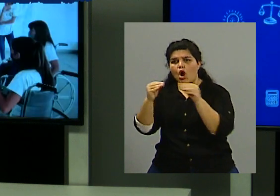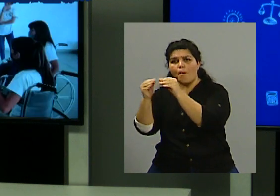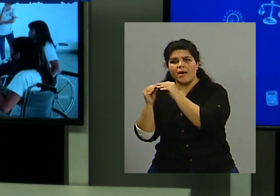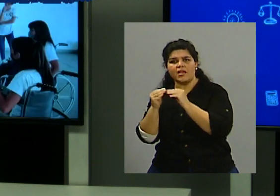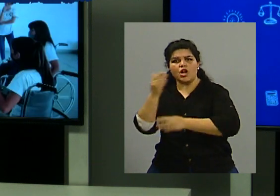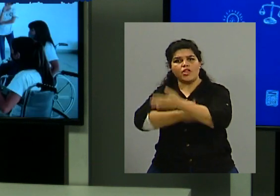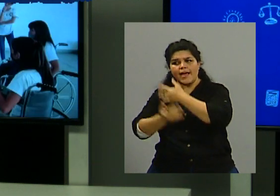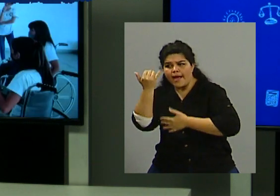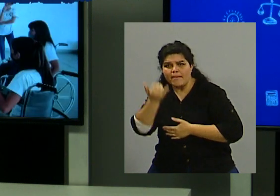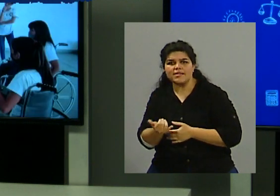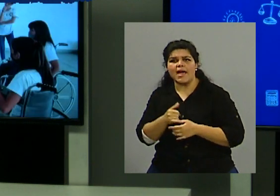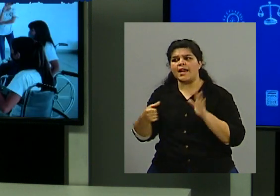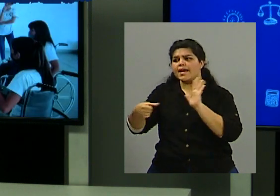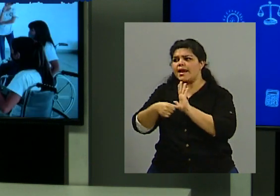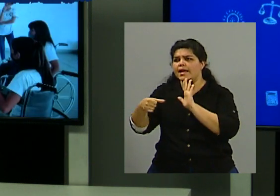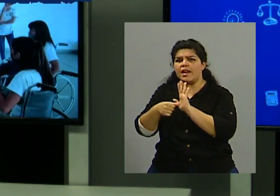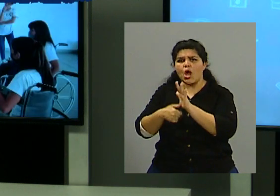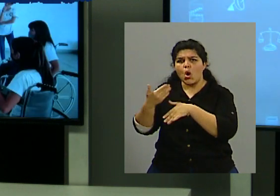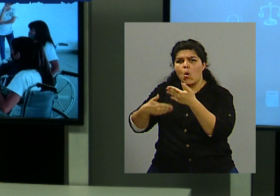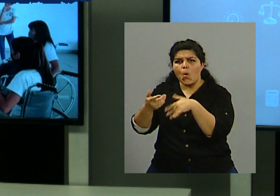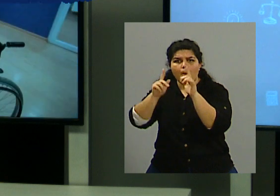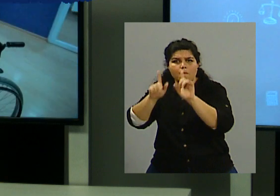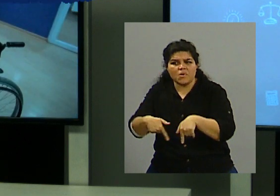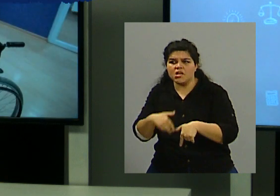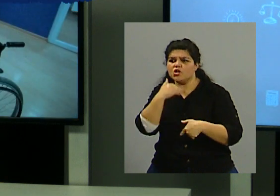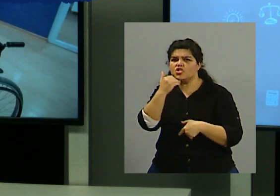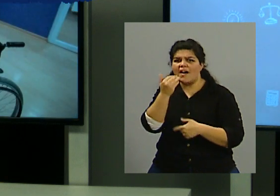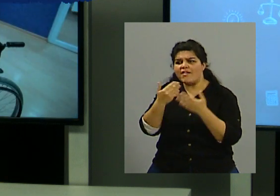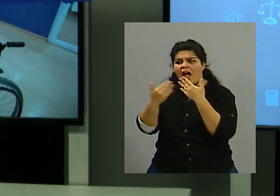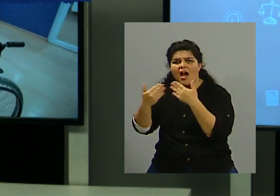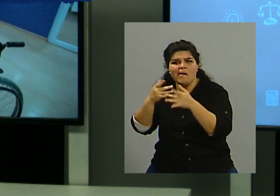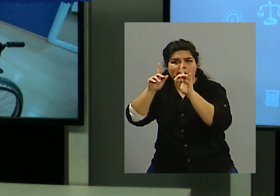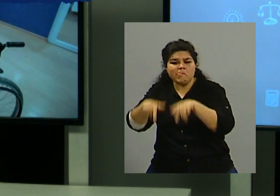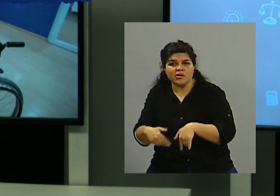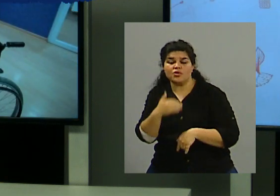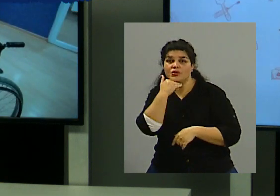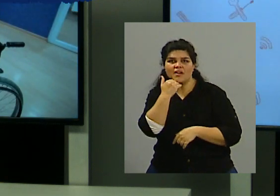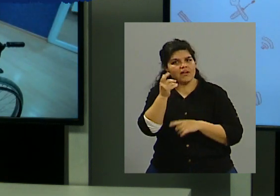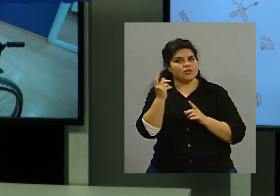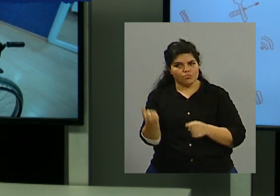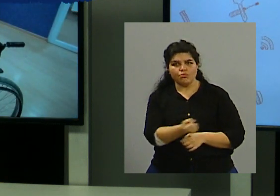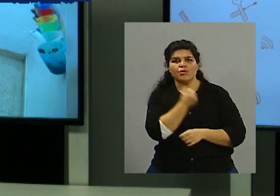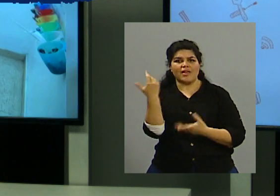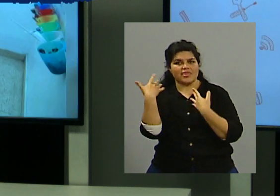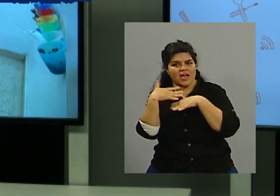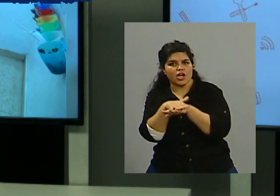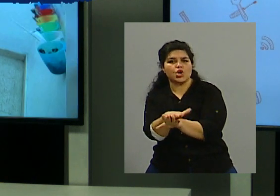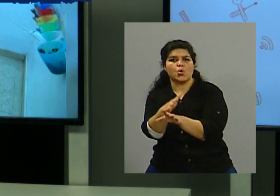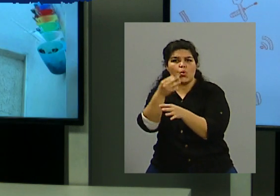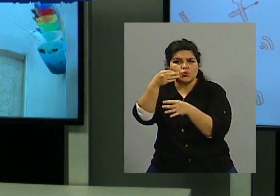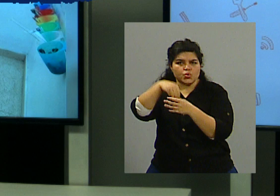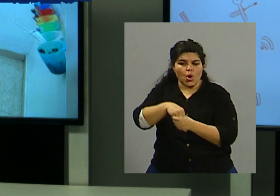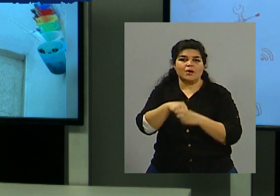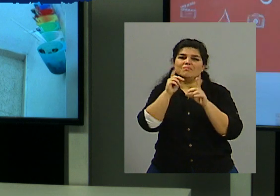recreo, ¿sí? Y creo que eso es también un proceso educativo que tiene que ver con la inclusión y con esta autonomía que